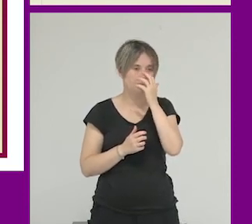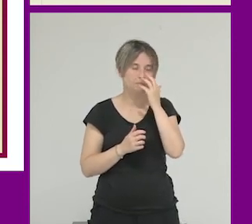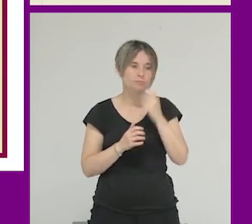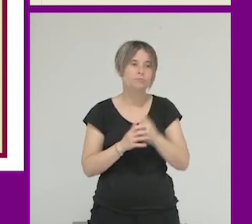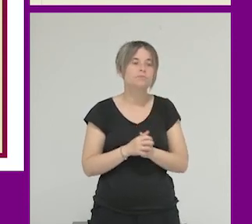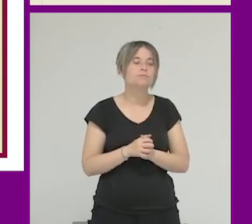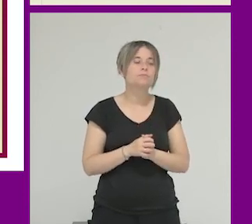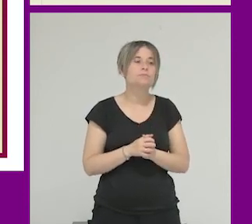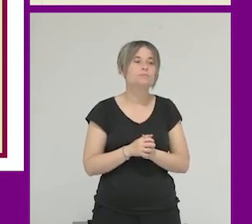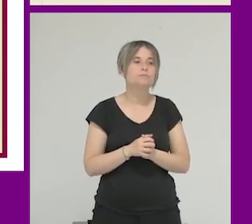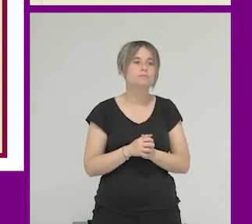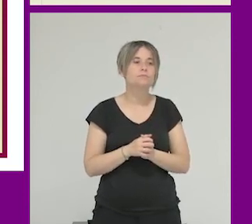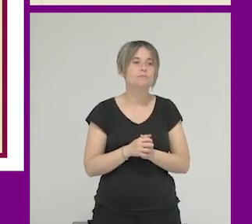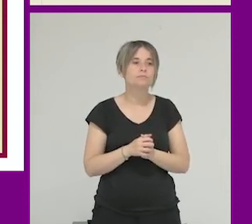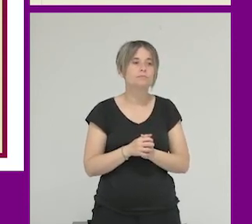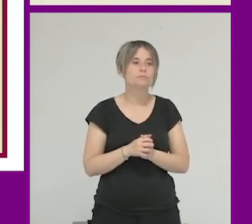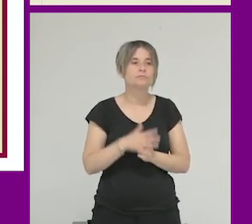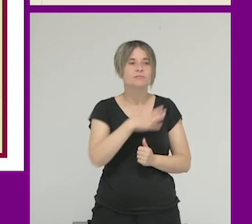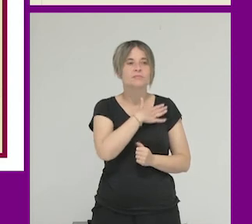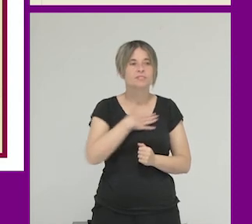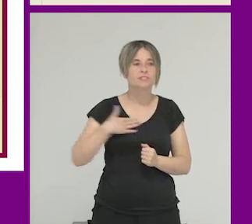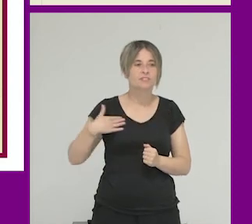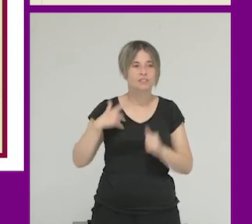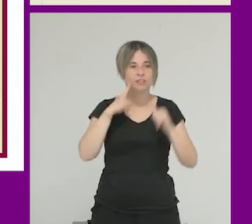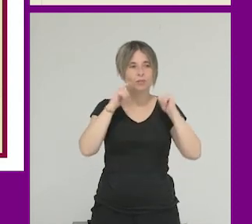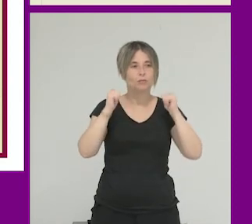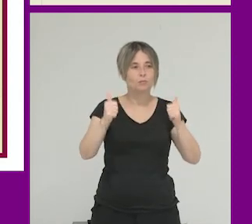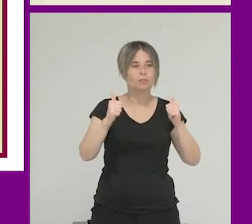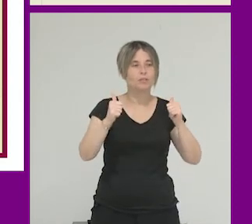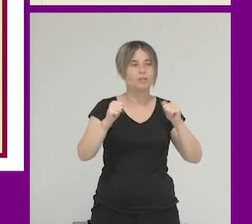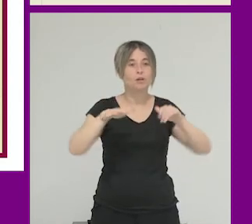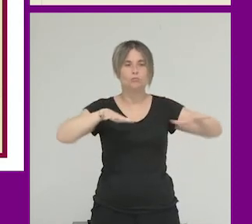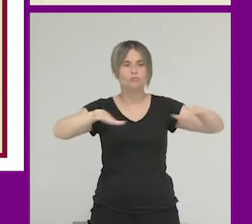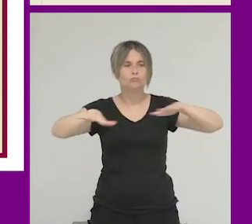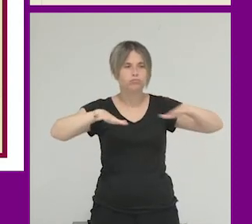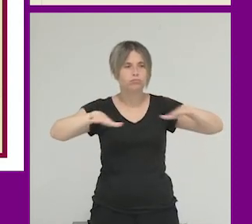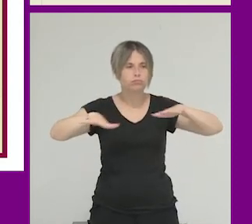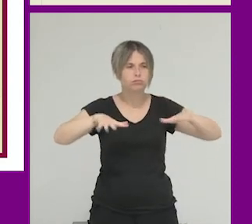Desiraren pistea, honekin ikertu dudana edo eztabaidatu duguna